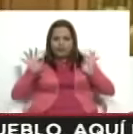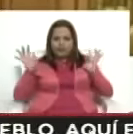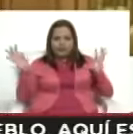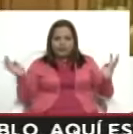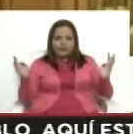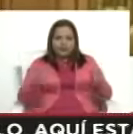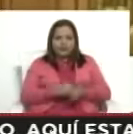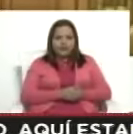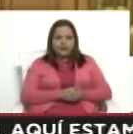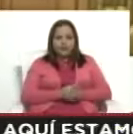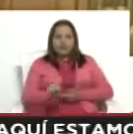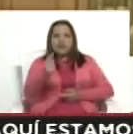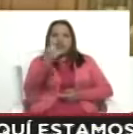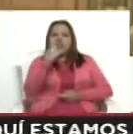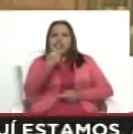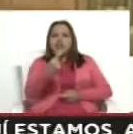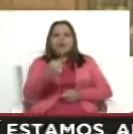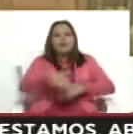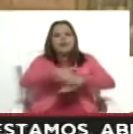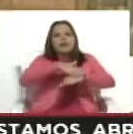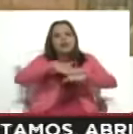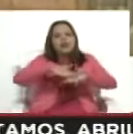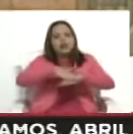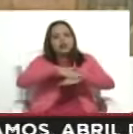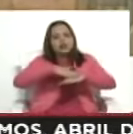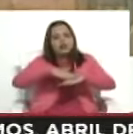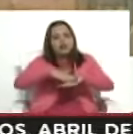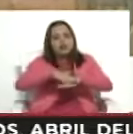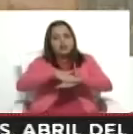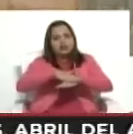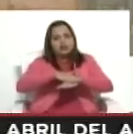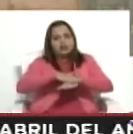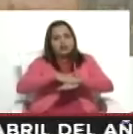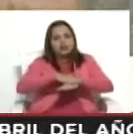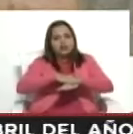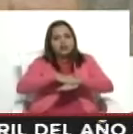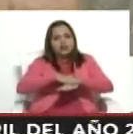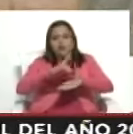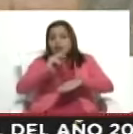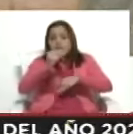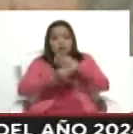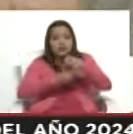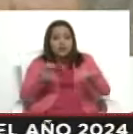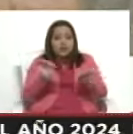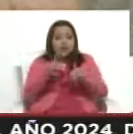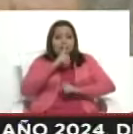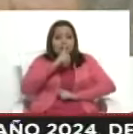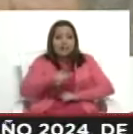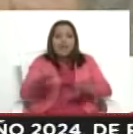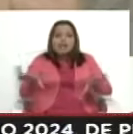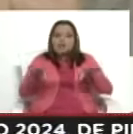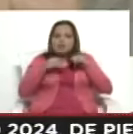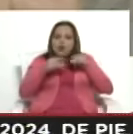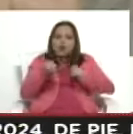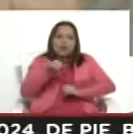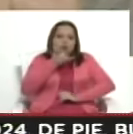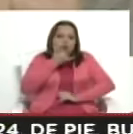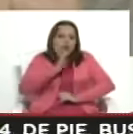Y lo primero que hizo fue pedir perdón, quien no había hecho nada malo. Y asumió sus errores